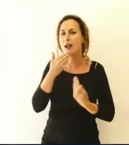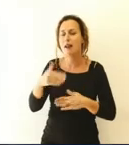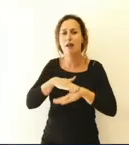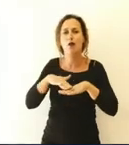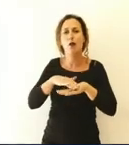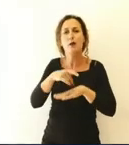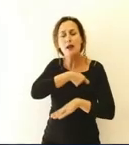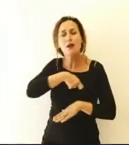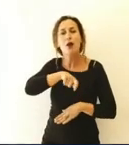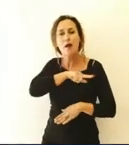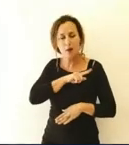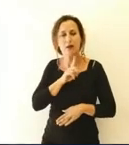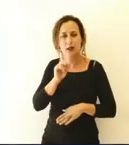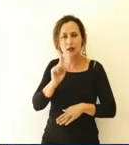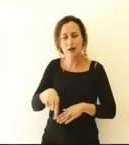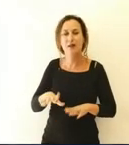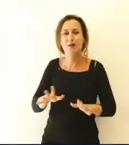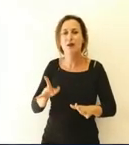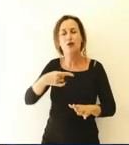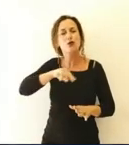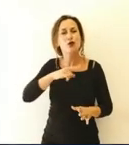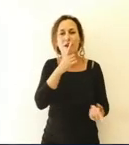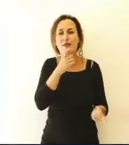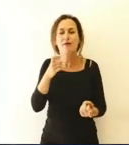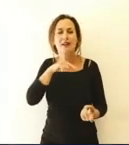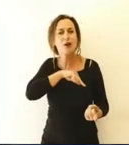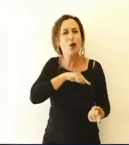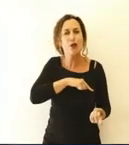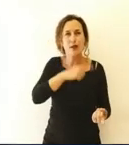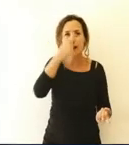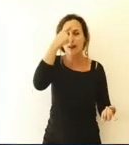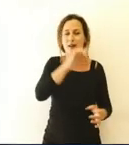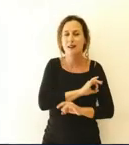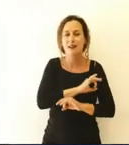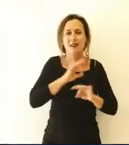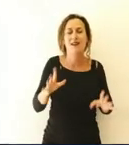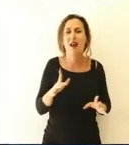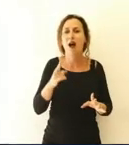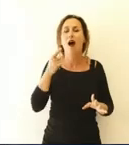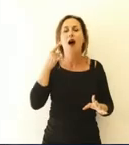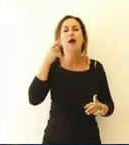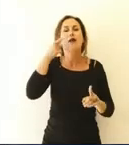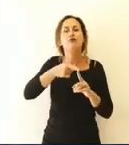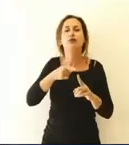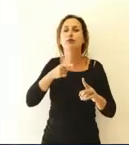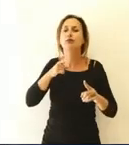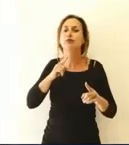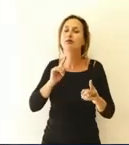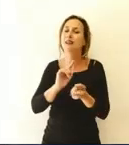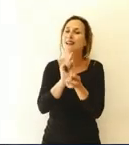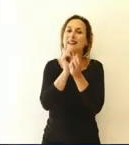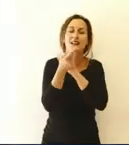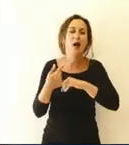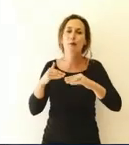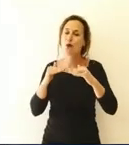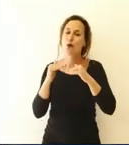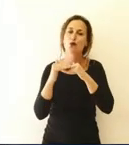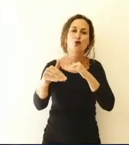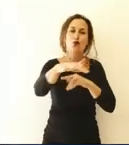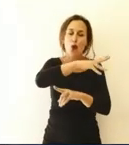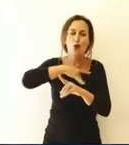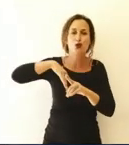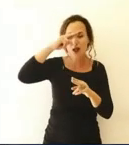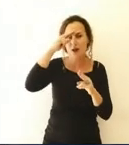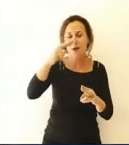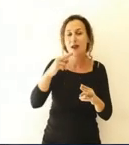de ser conscientes de que la transformación urbana y el cambio hacia la sostenibilidad solo pueden lograrse con el